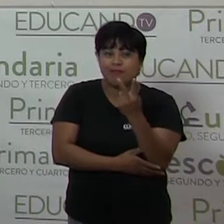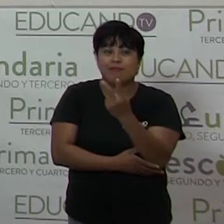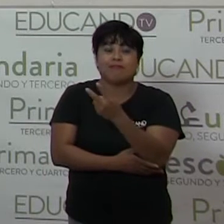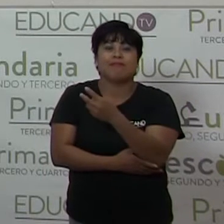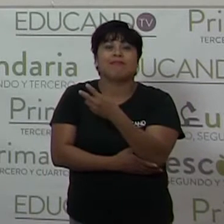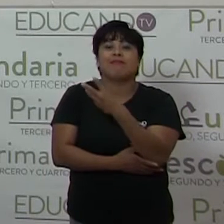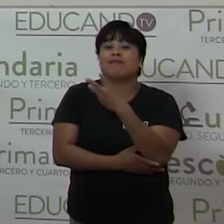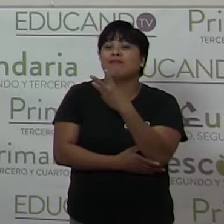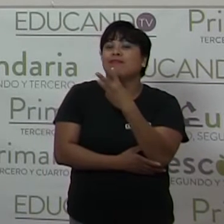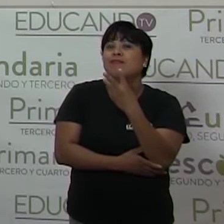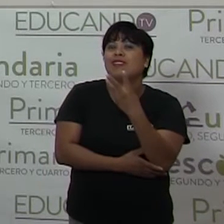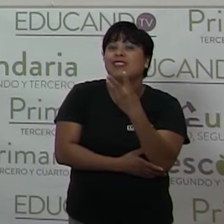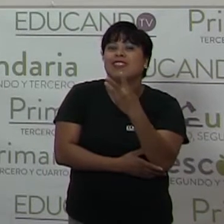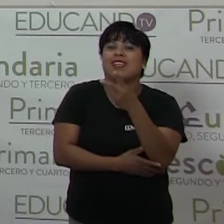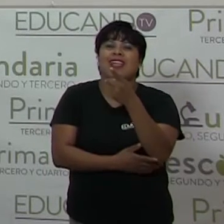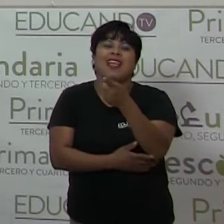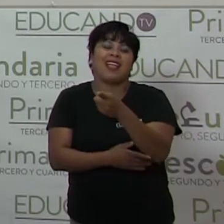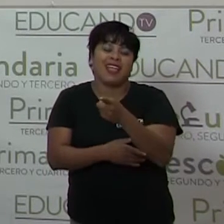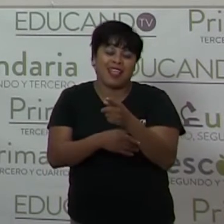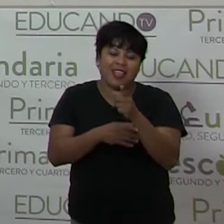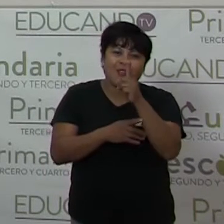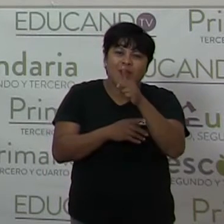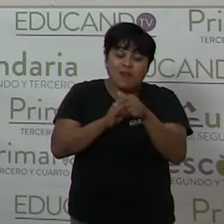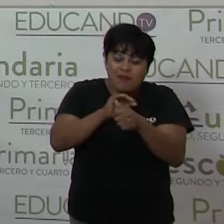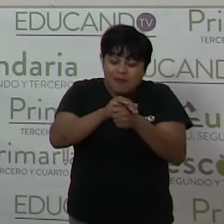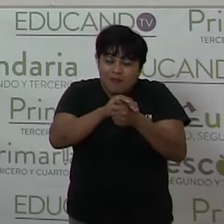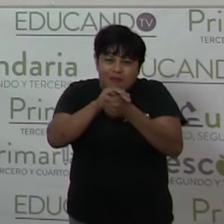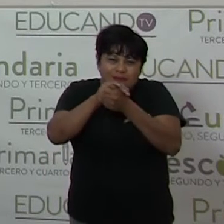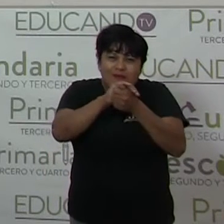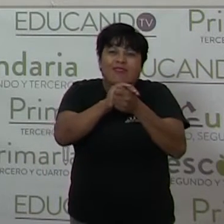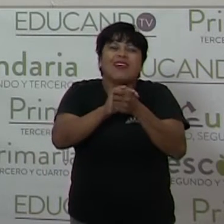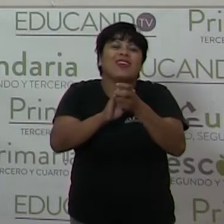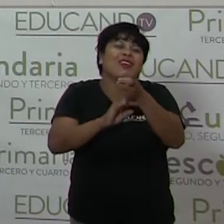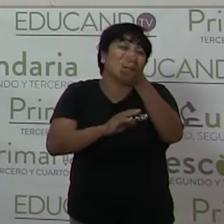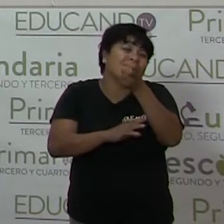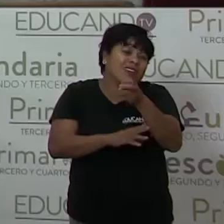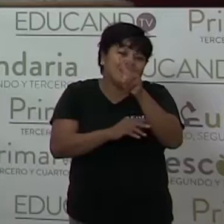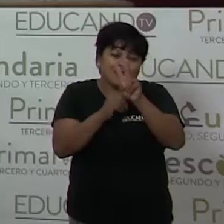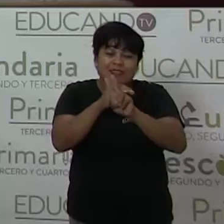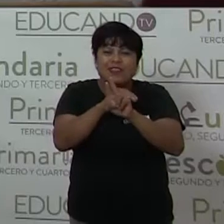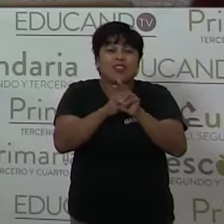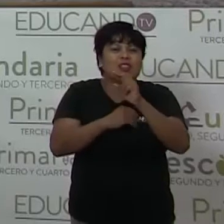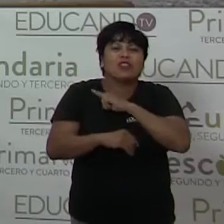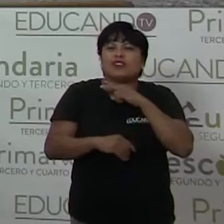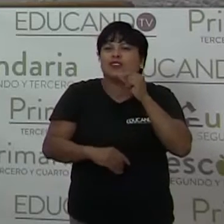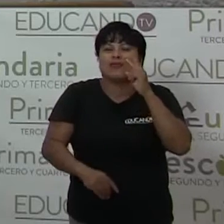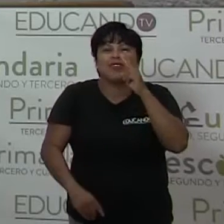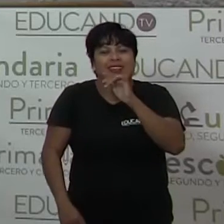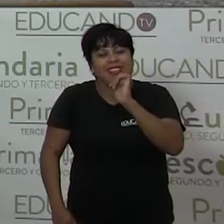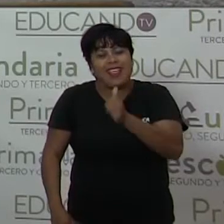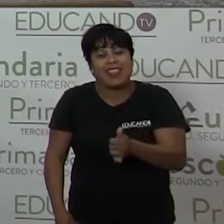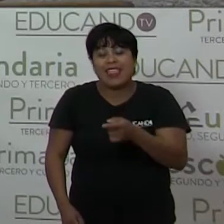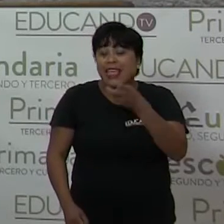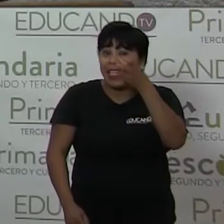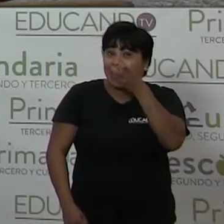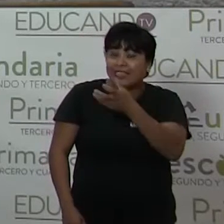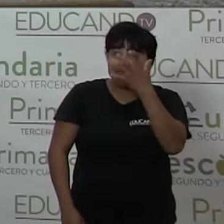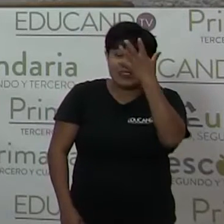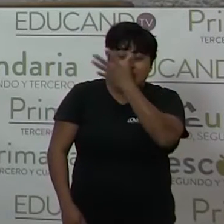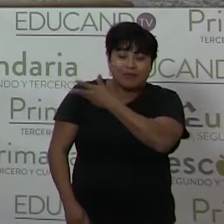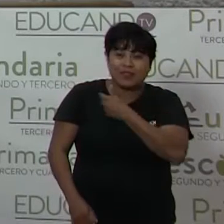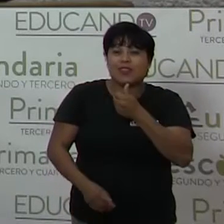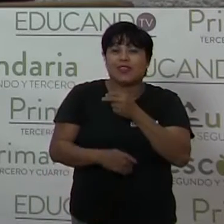dos un garabato con razón no veíamos nada este es un